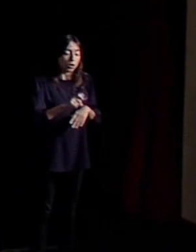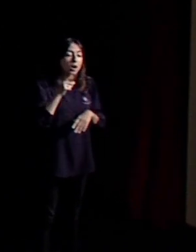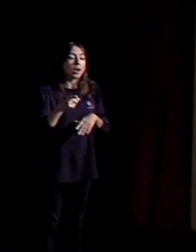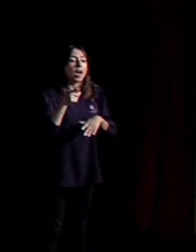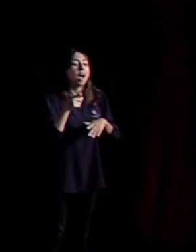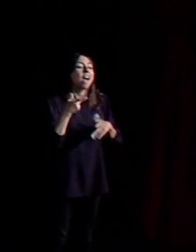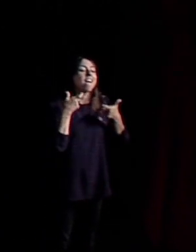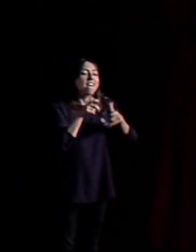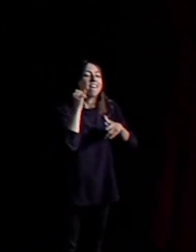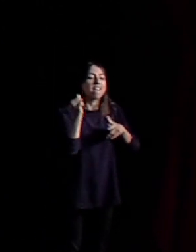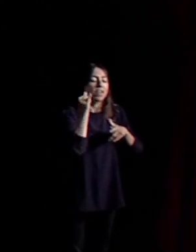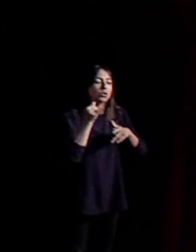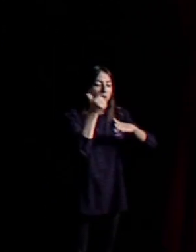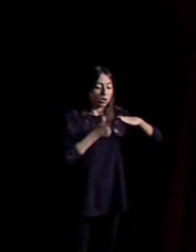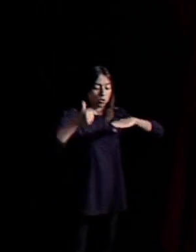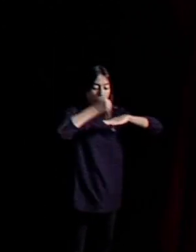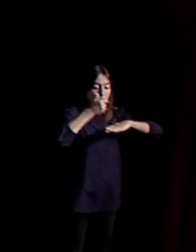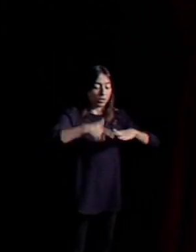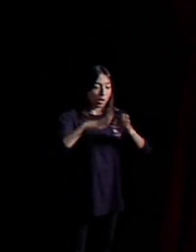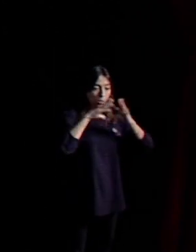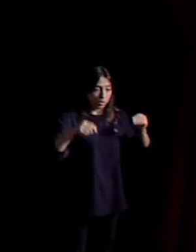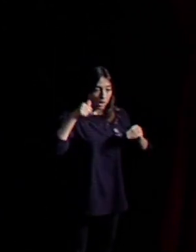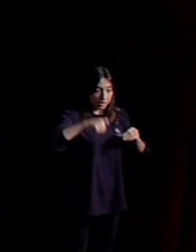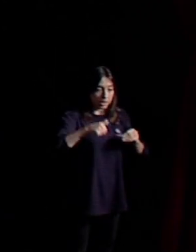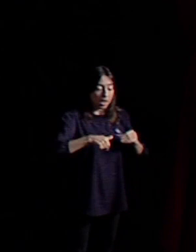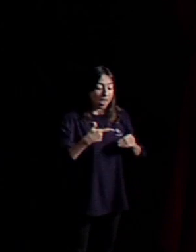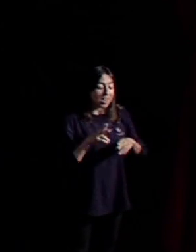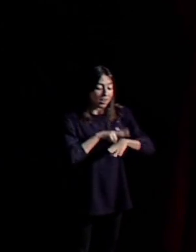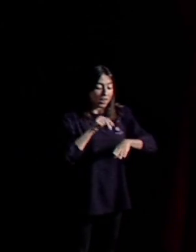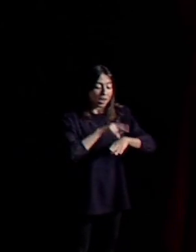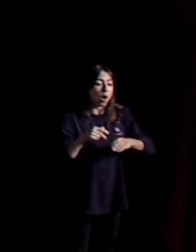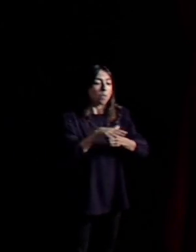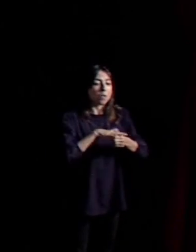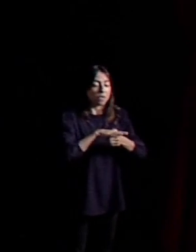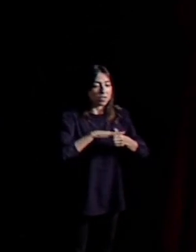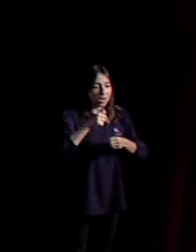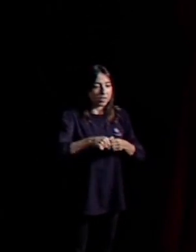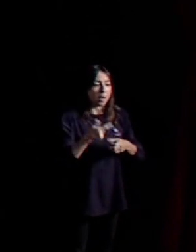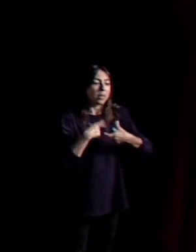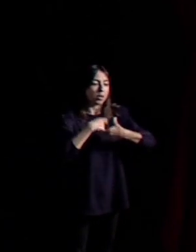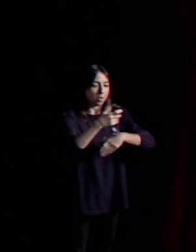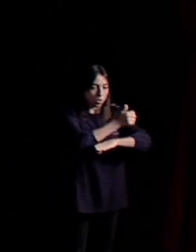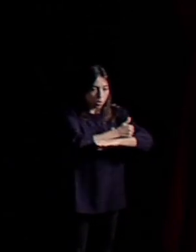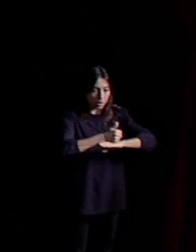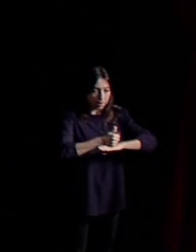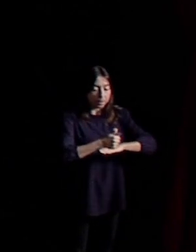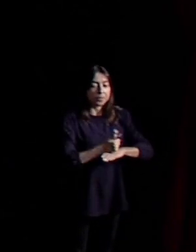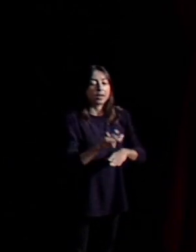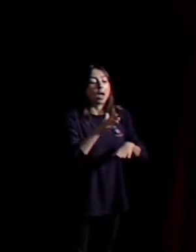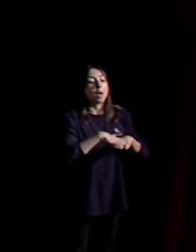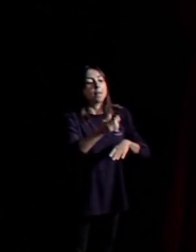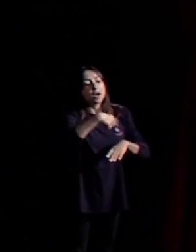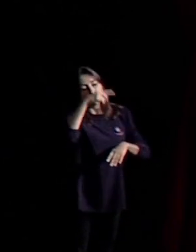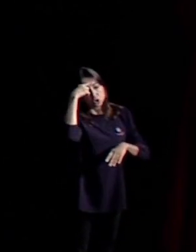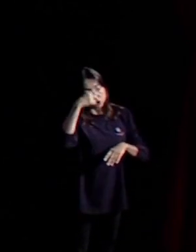de Policía de aquí de Andalucía Occidental y el delegado provincial de Participación Ciudadana. Para que